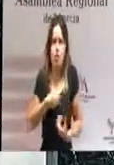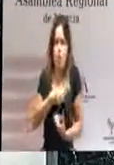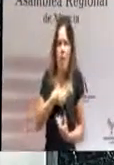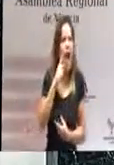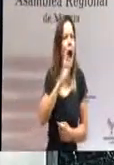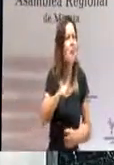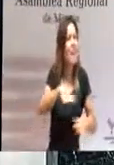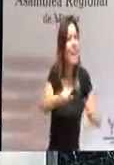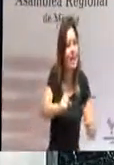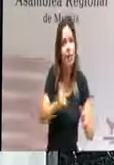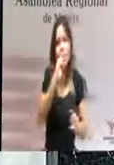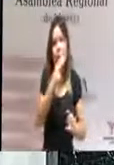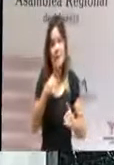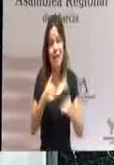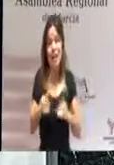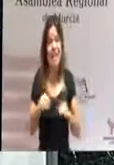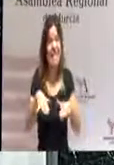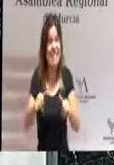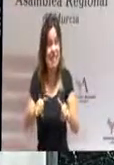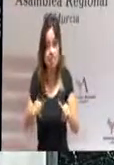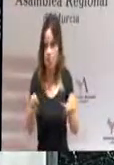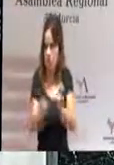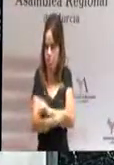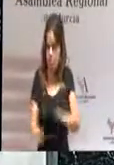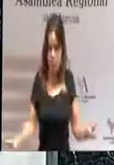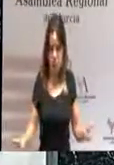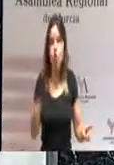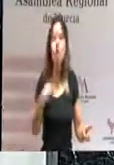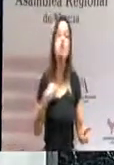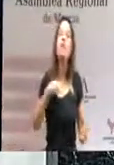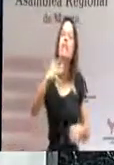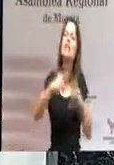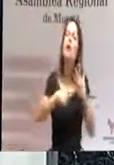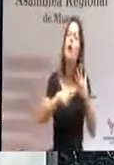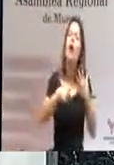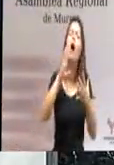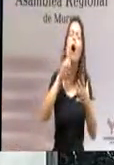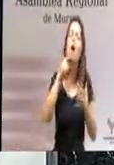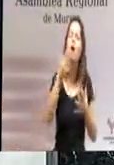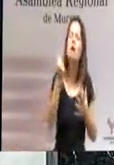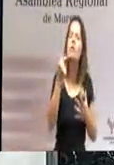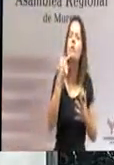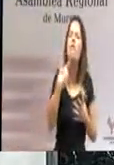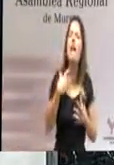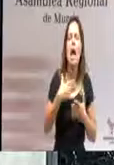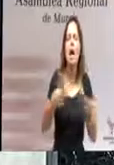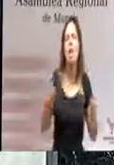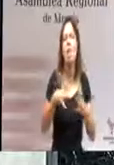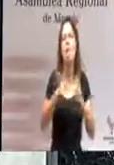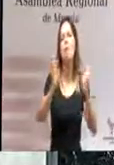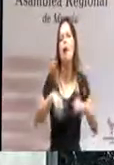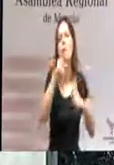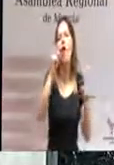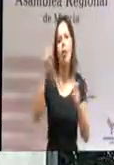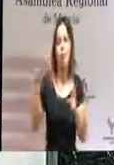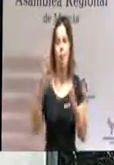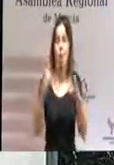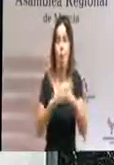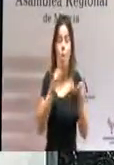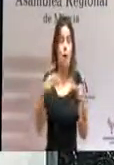ni promesas que no llegan. En quinto lugar, usted habló ayer de un gran pacto por la educación. Toda la comunidad